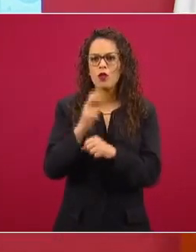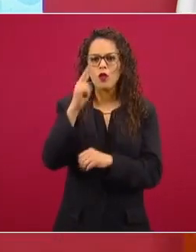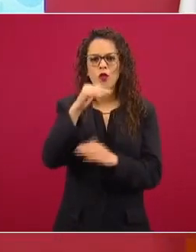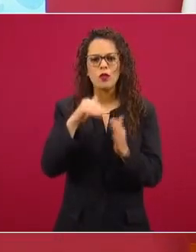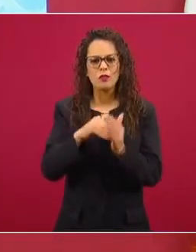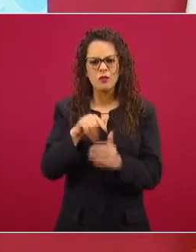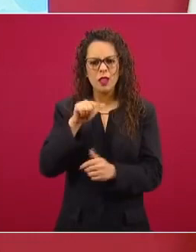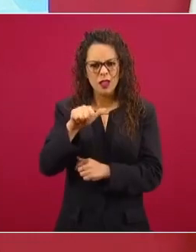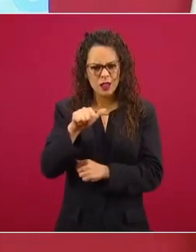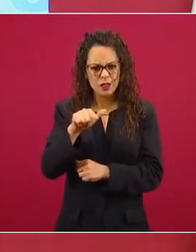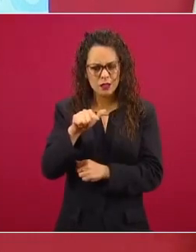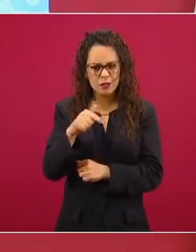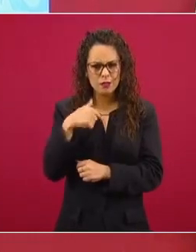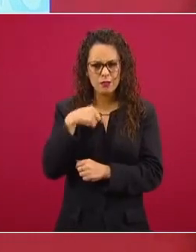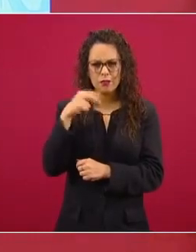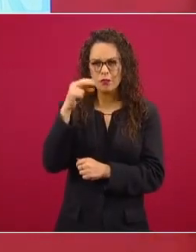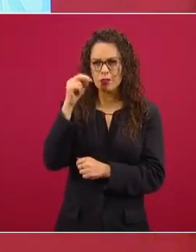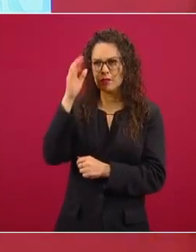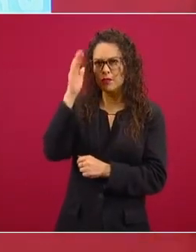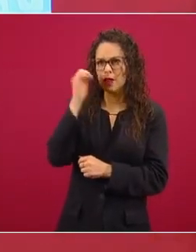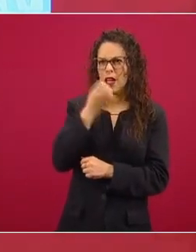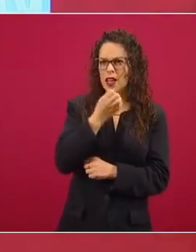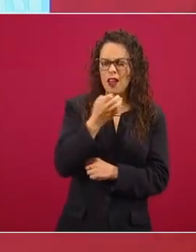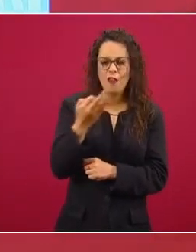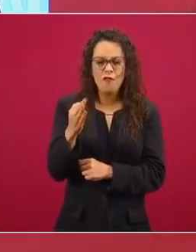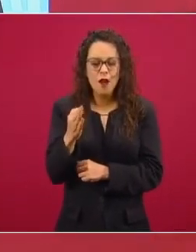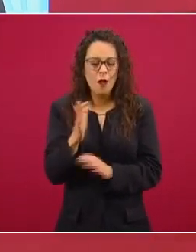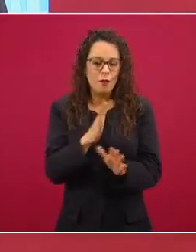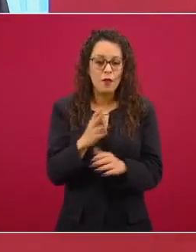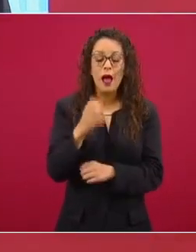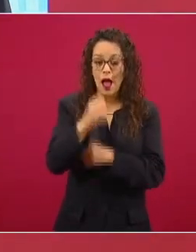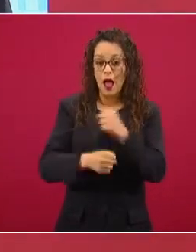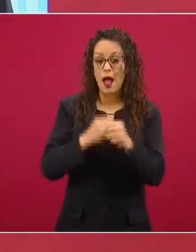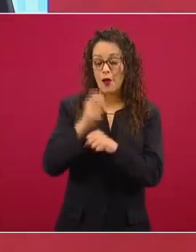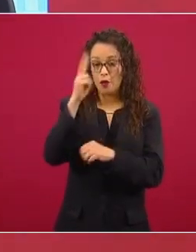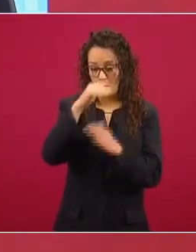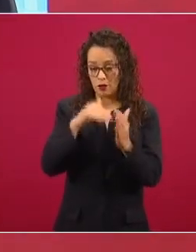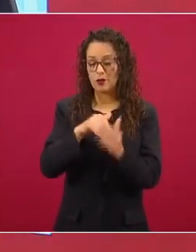No sé si enero o febrero del 17.